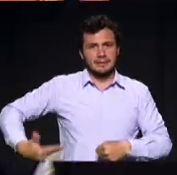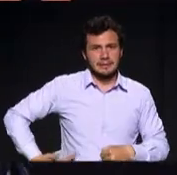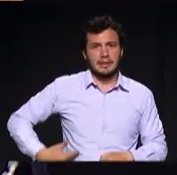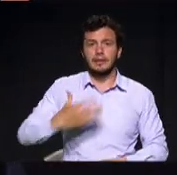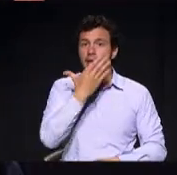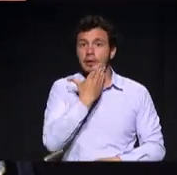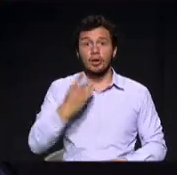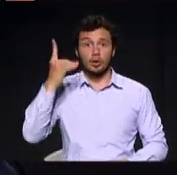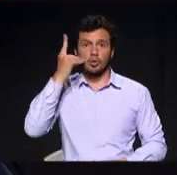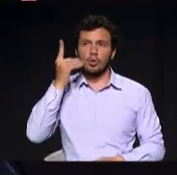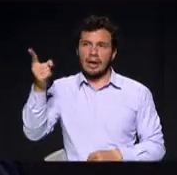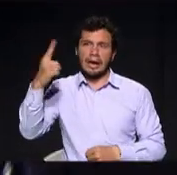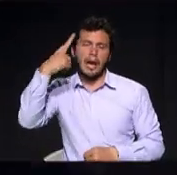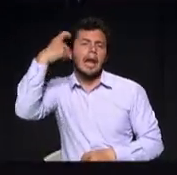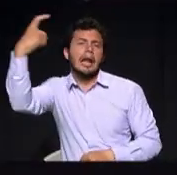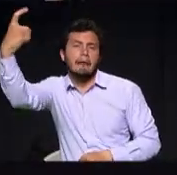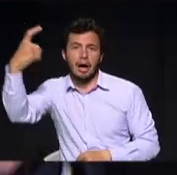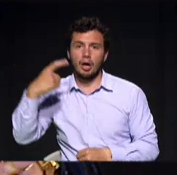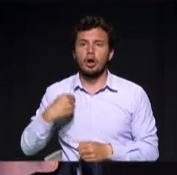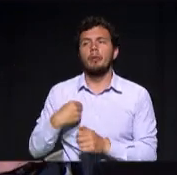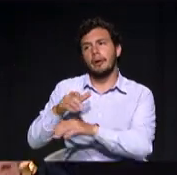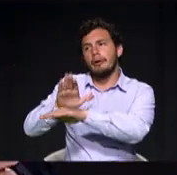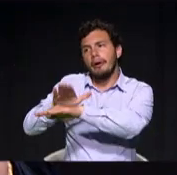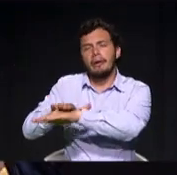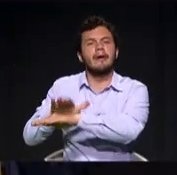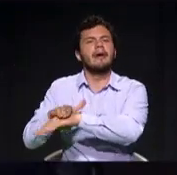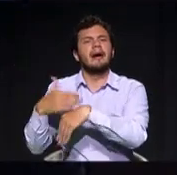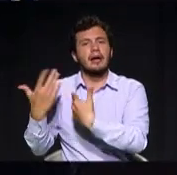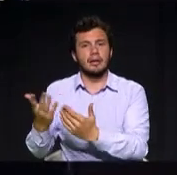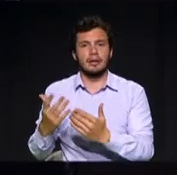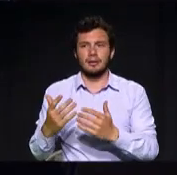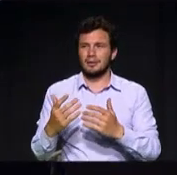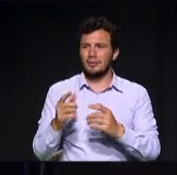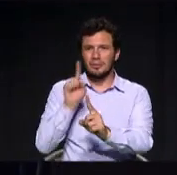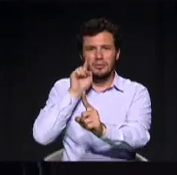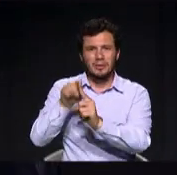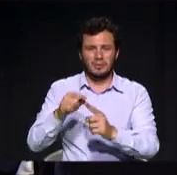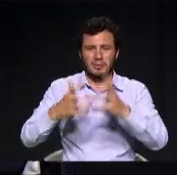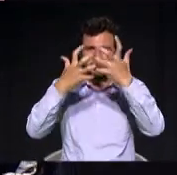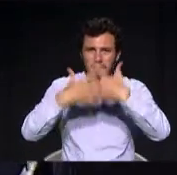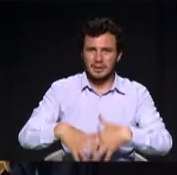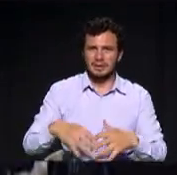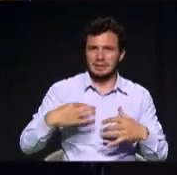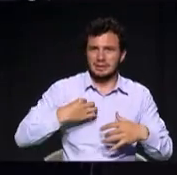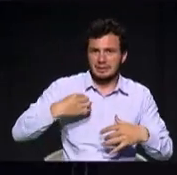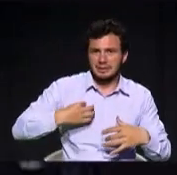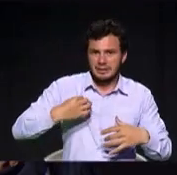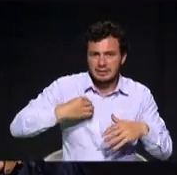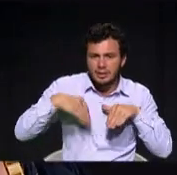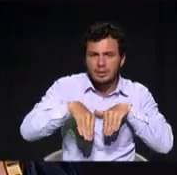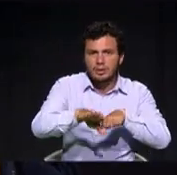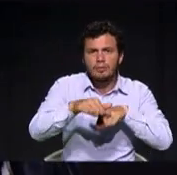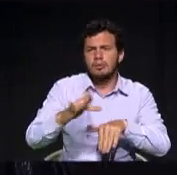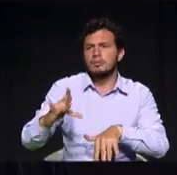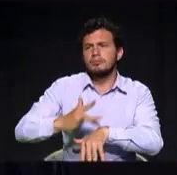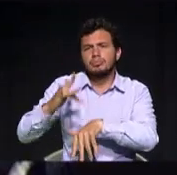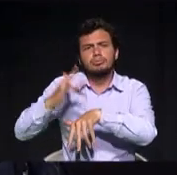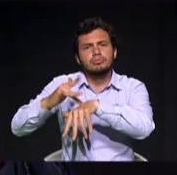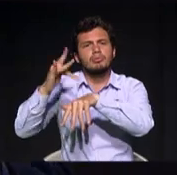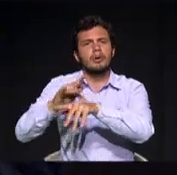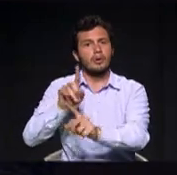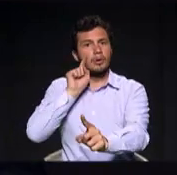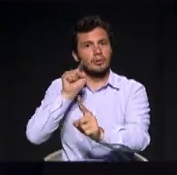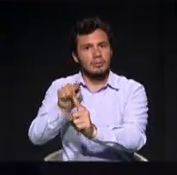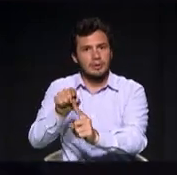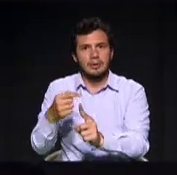además que sea echar el cuento pero vamos a recuperar la industria textil vamos a dar incentivos para que volvamos aquí a generar la